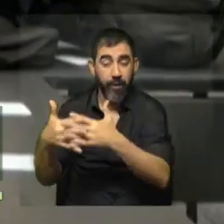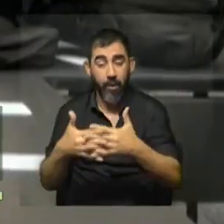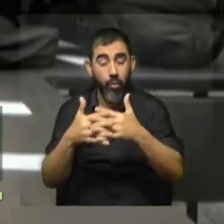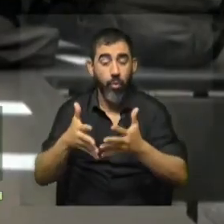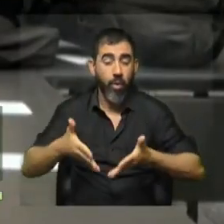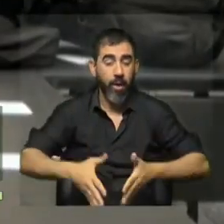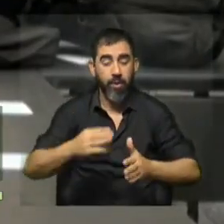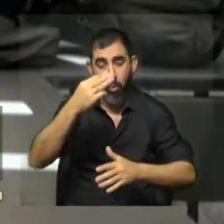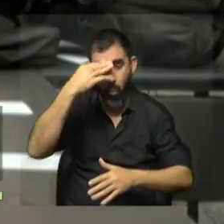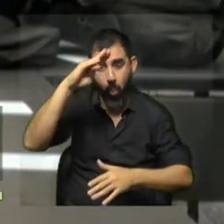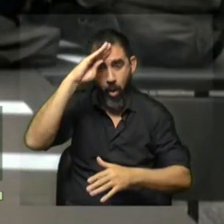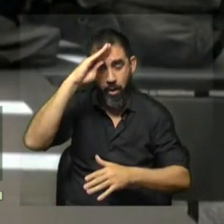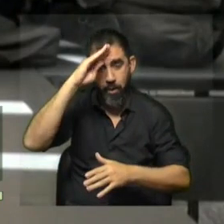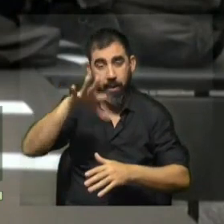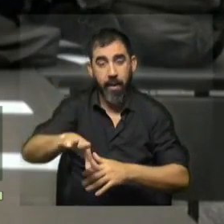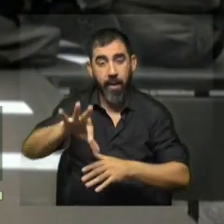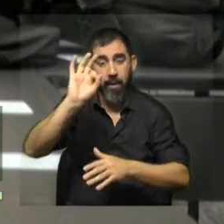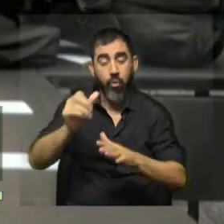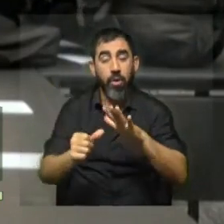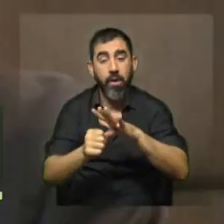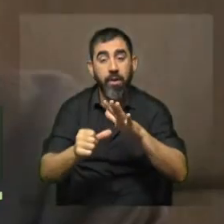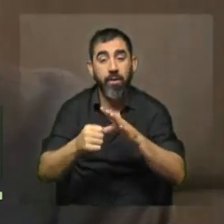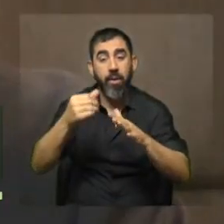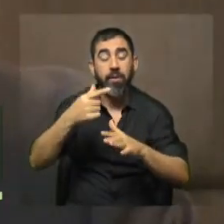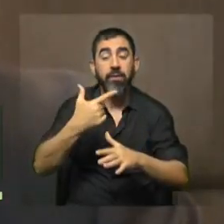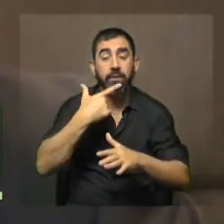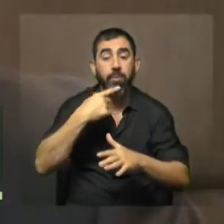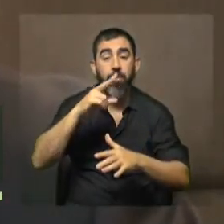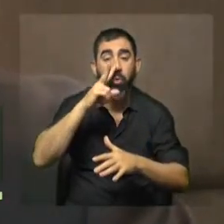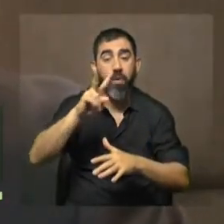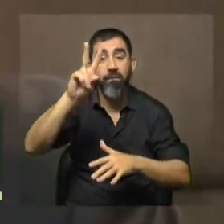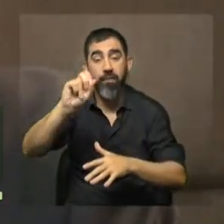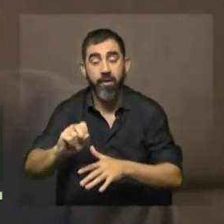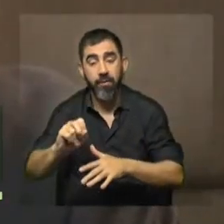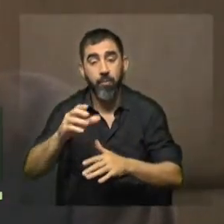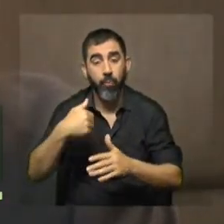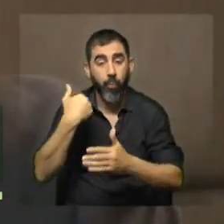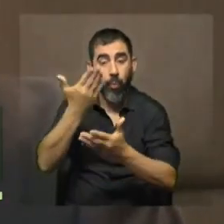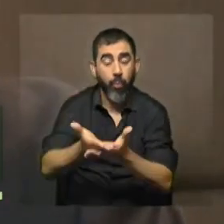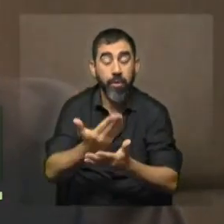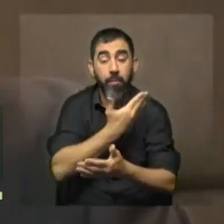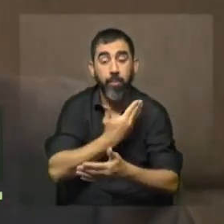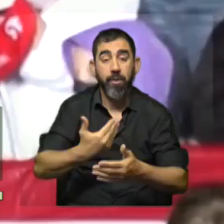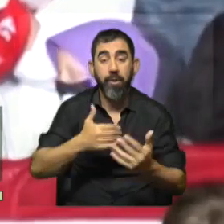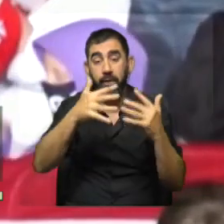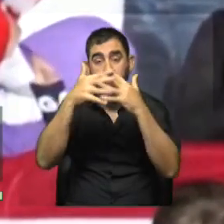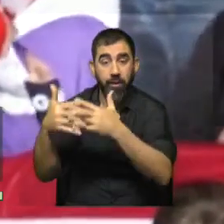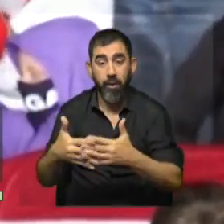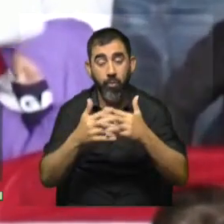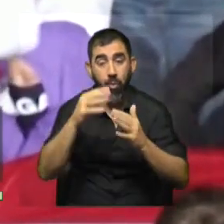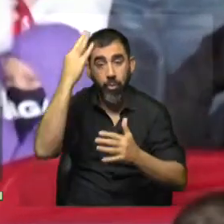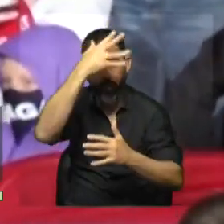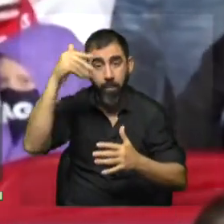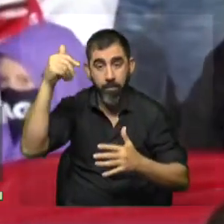cubano, Claver Carone fue elegido para encabezar el BID en septiembre del 2020 a propuesta del entonces presidente estadounidense Donald